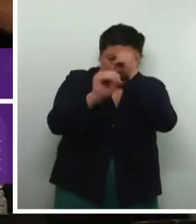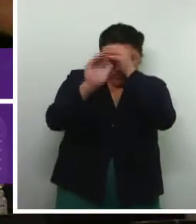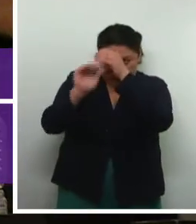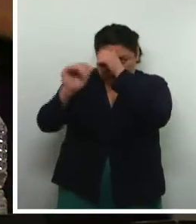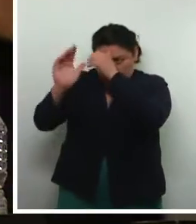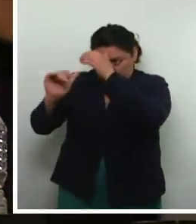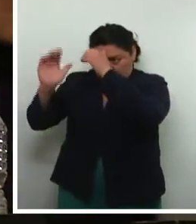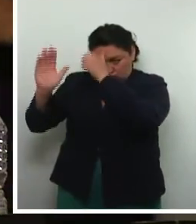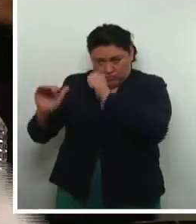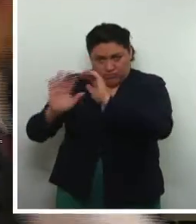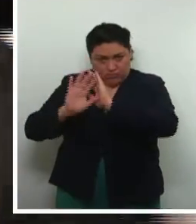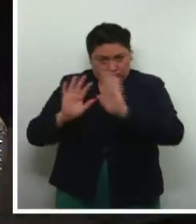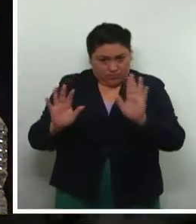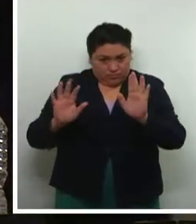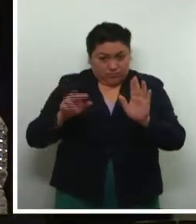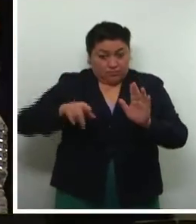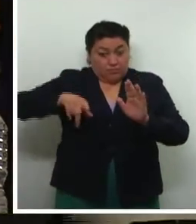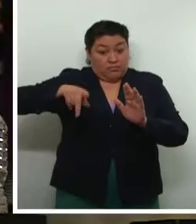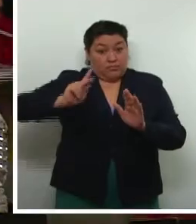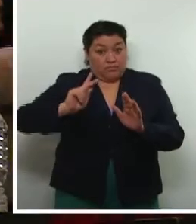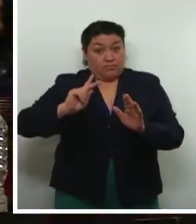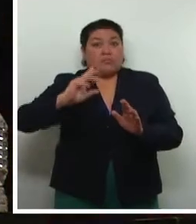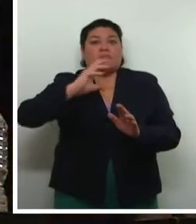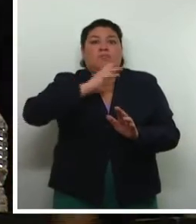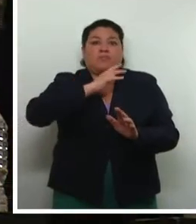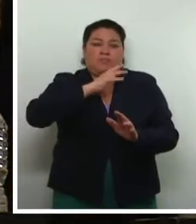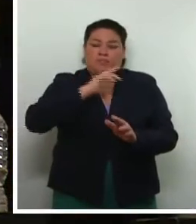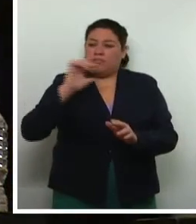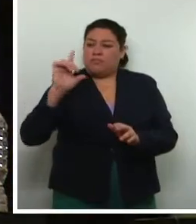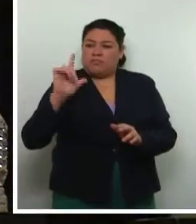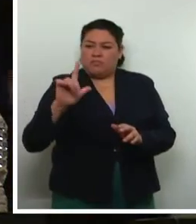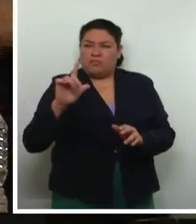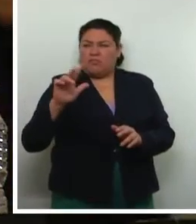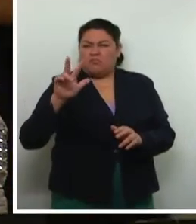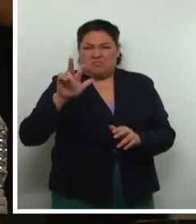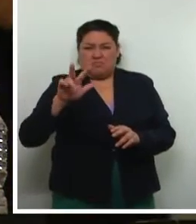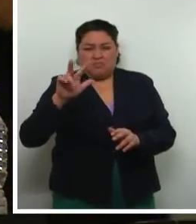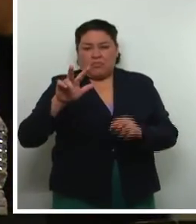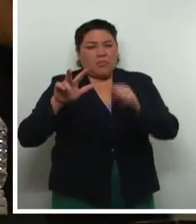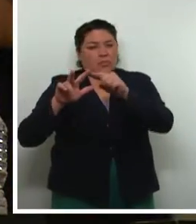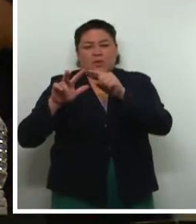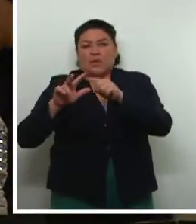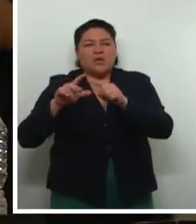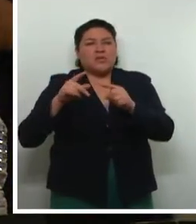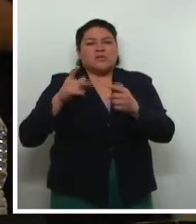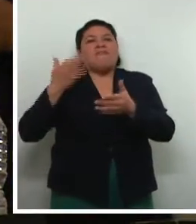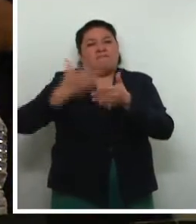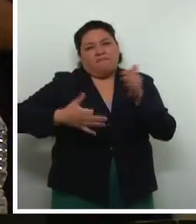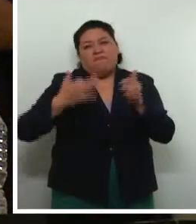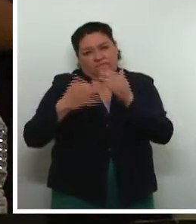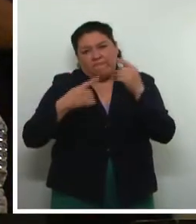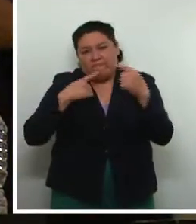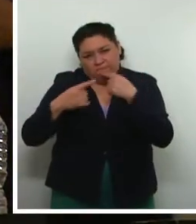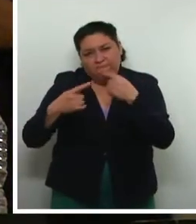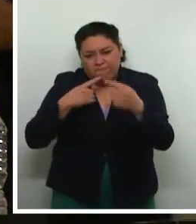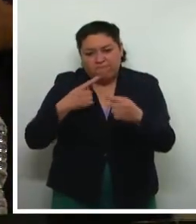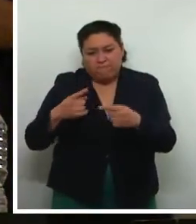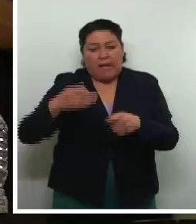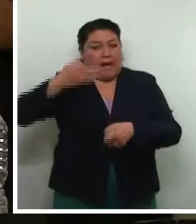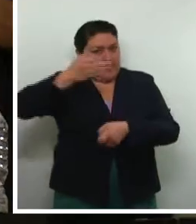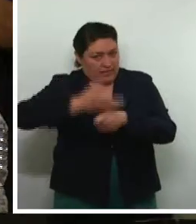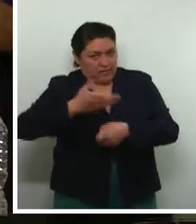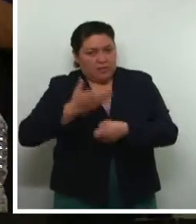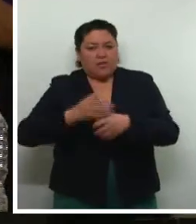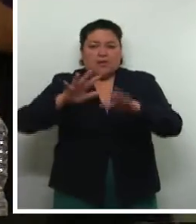amplio, salvo en las 17, 18 que discutimos aquí. Se votó el